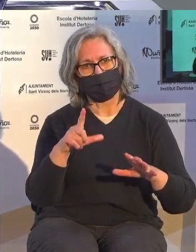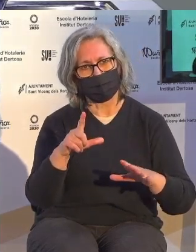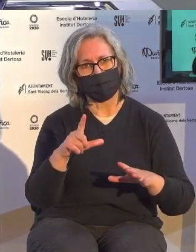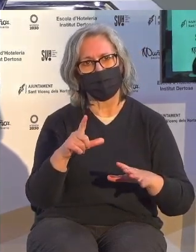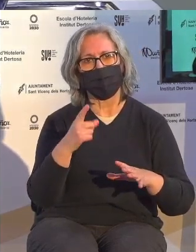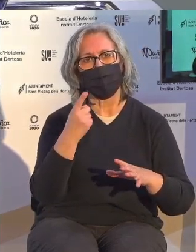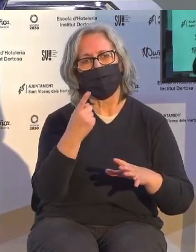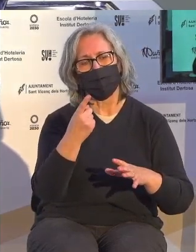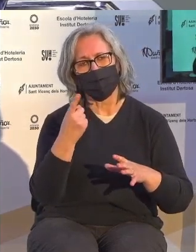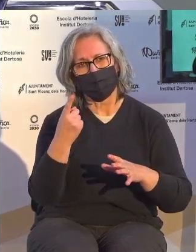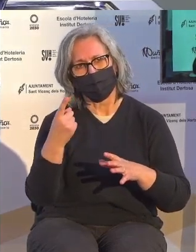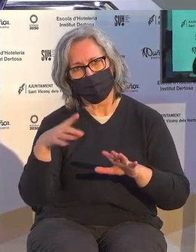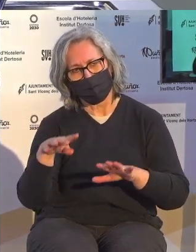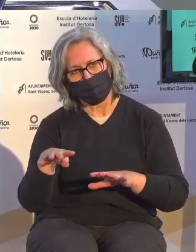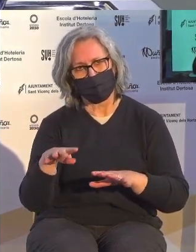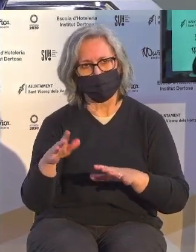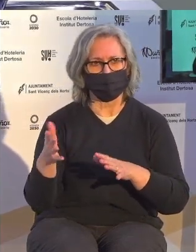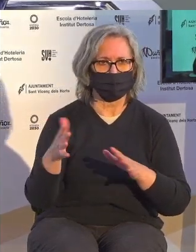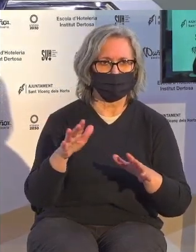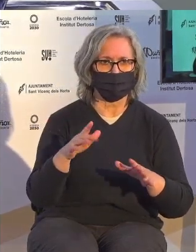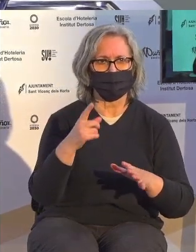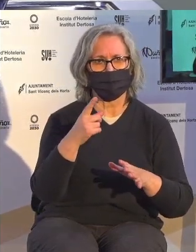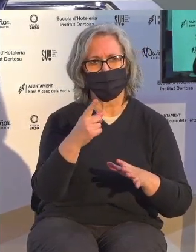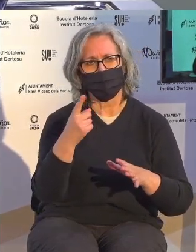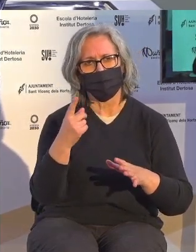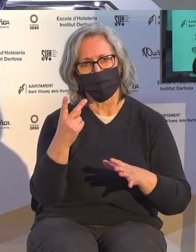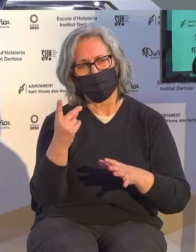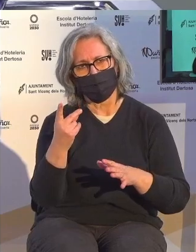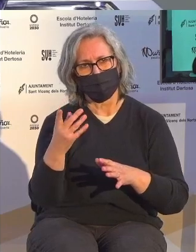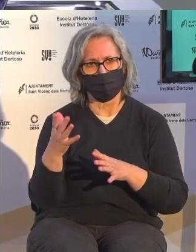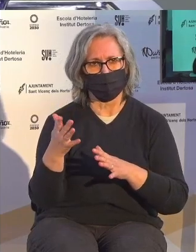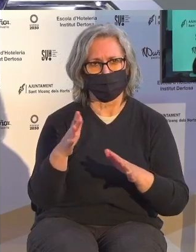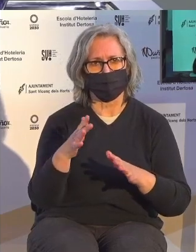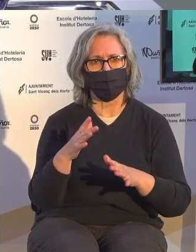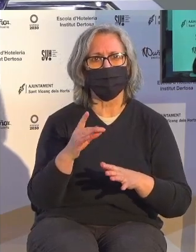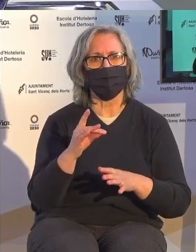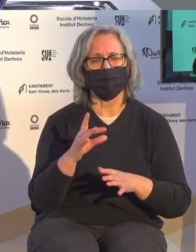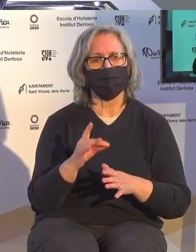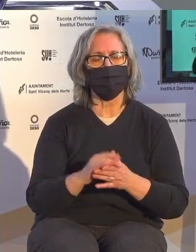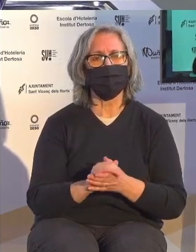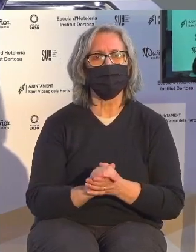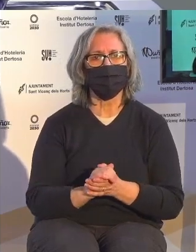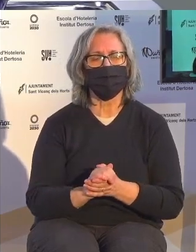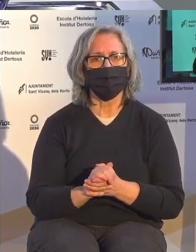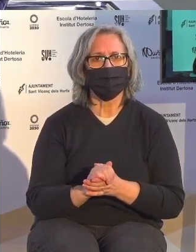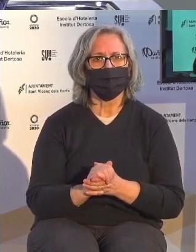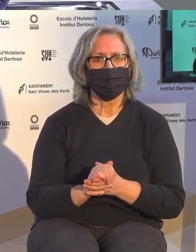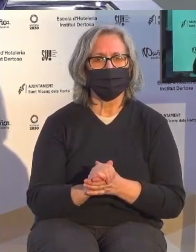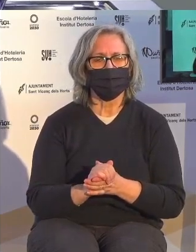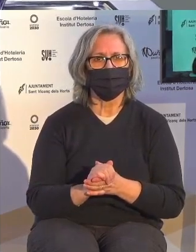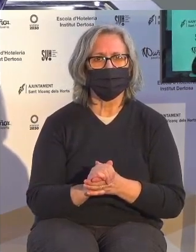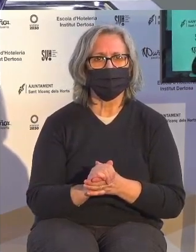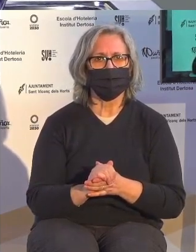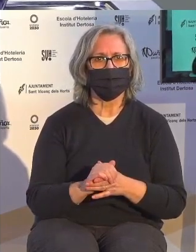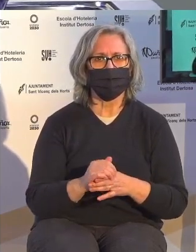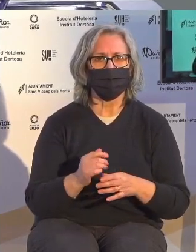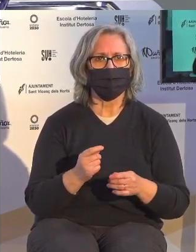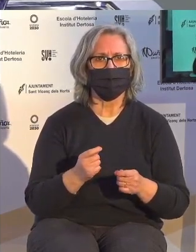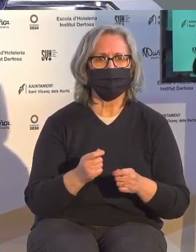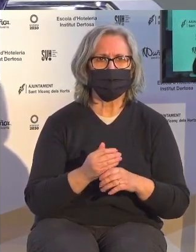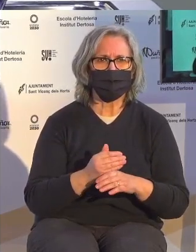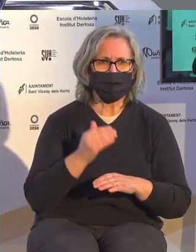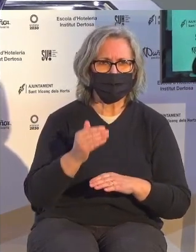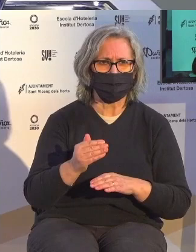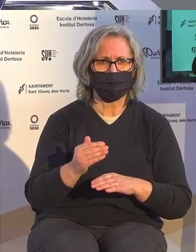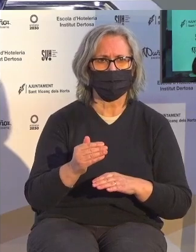121-124 se queda los árboles del árbol stage es que cuando